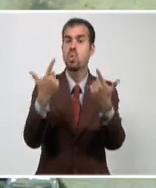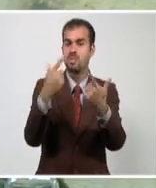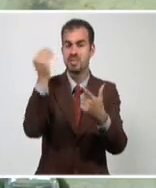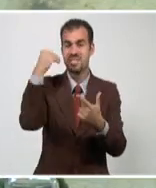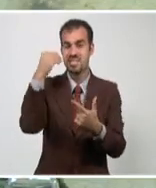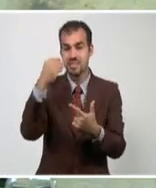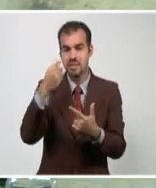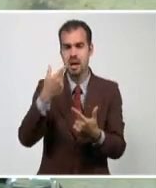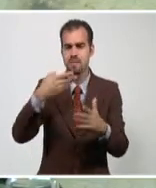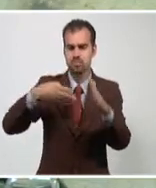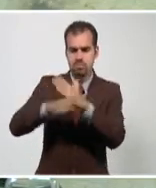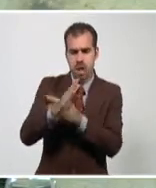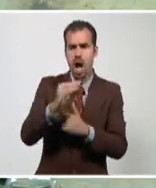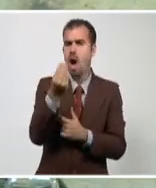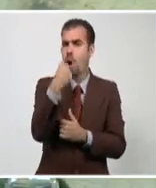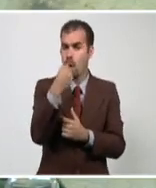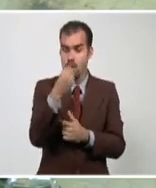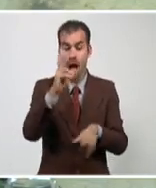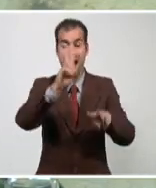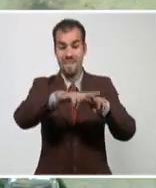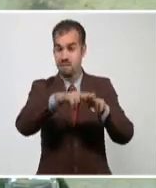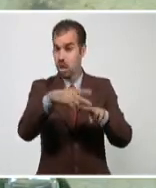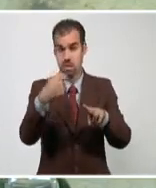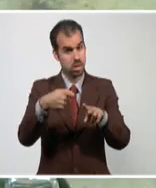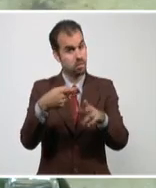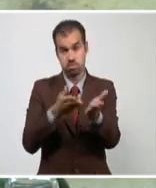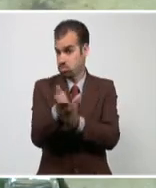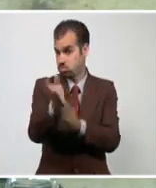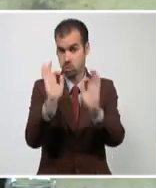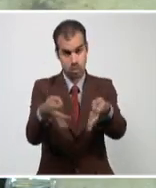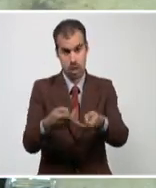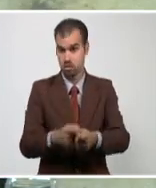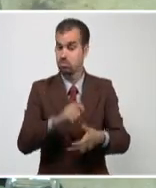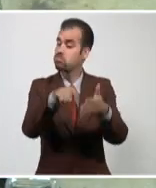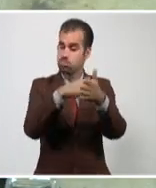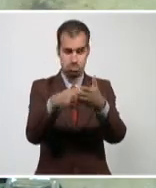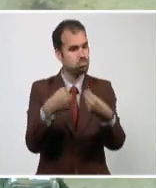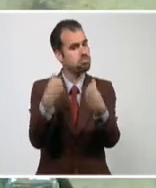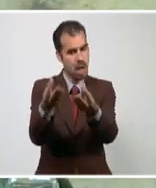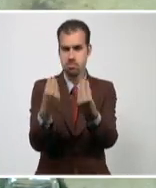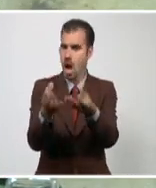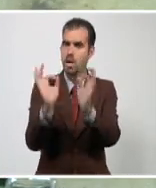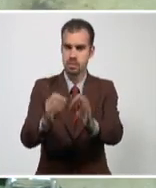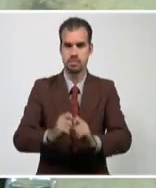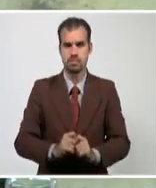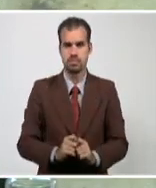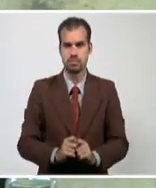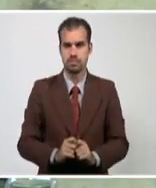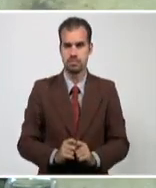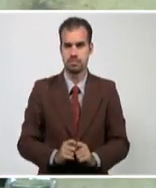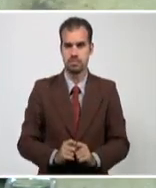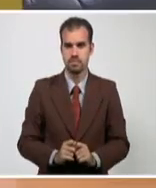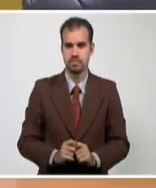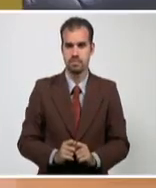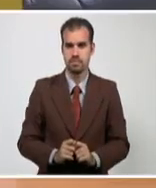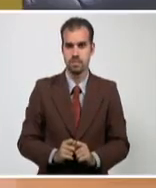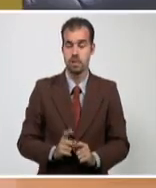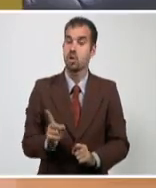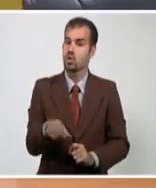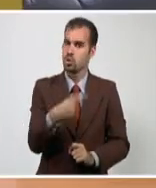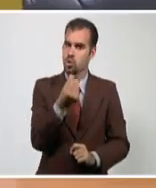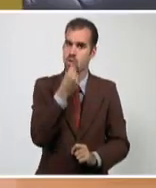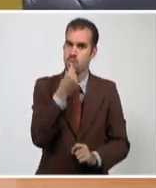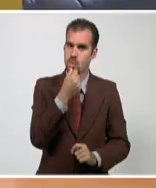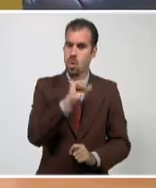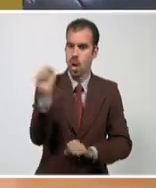de entrada de comida a la capital tiene que mantenerse. Los indicadores de salud que también hemos logrado nosotros